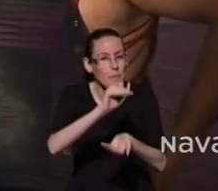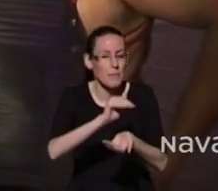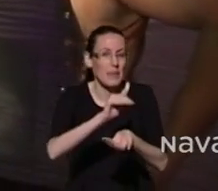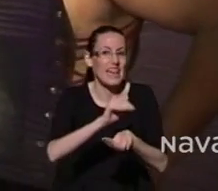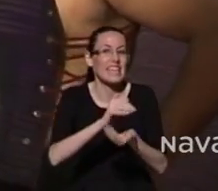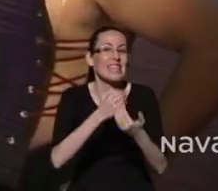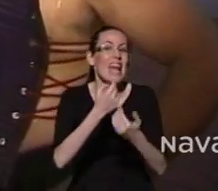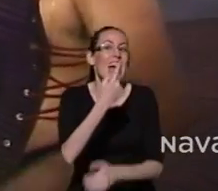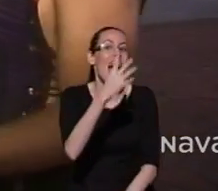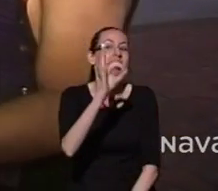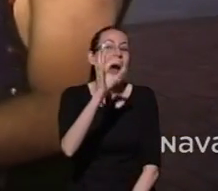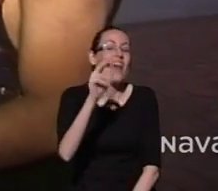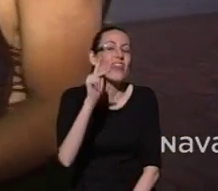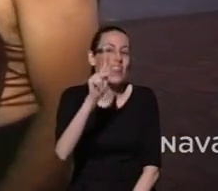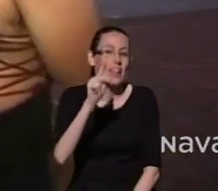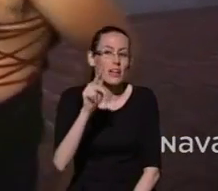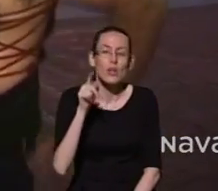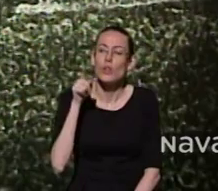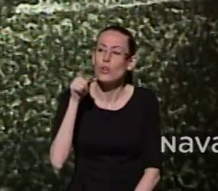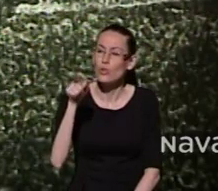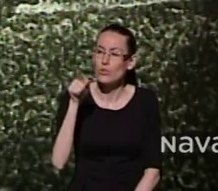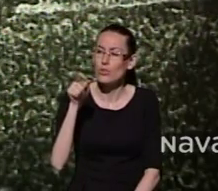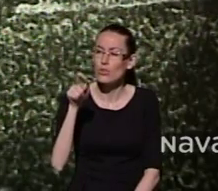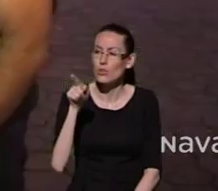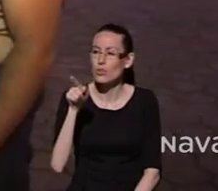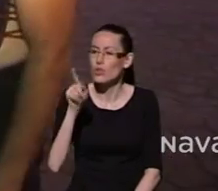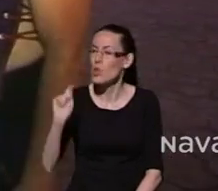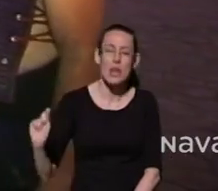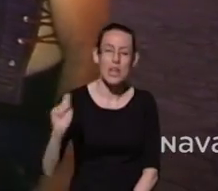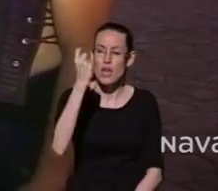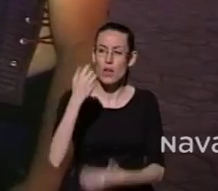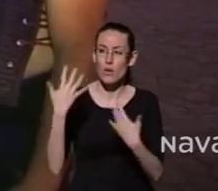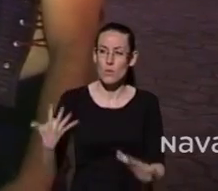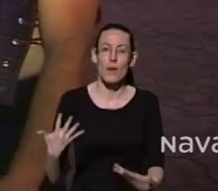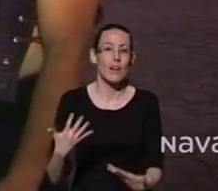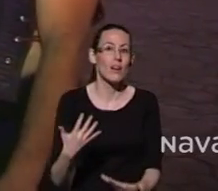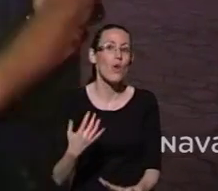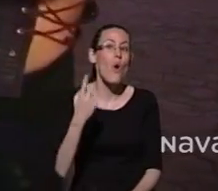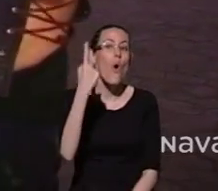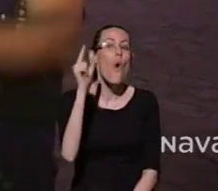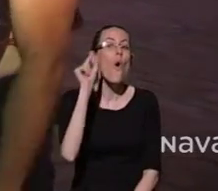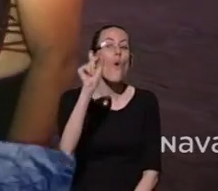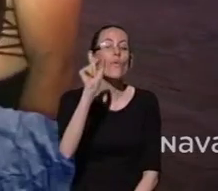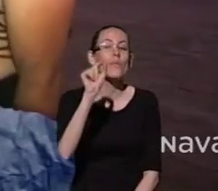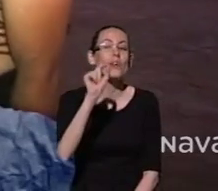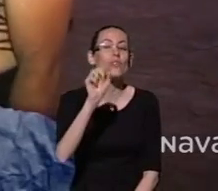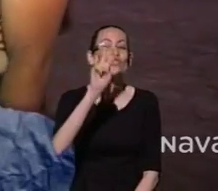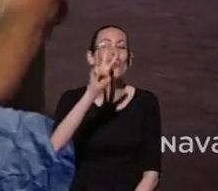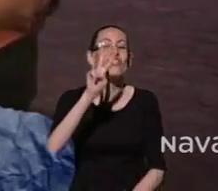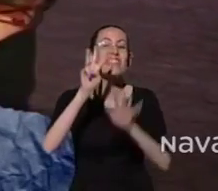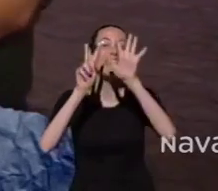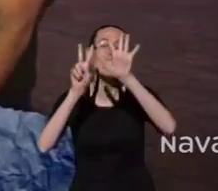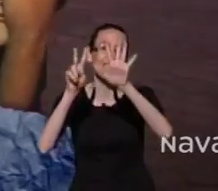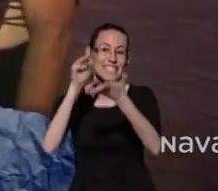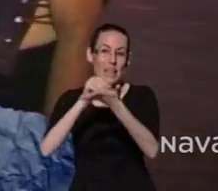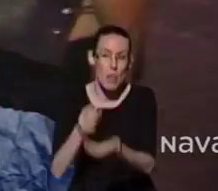récord? En 2 minutos, 36 veces. Si quieres, te hago una demostración. Venga. Ya que está mi primo por Miquel, aquí. Miquel, ven